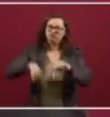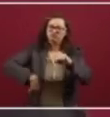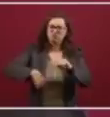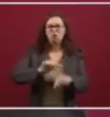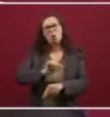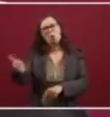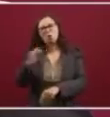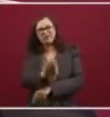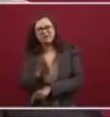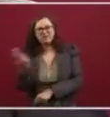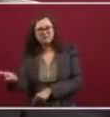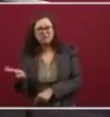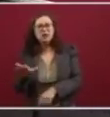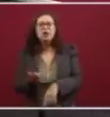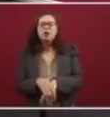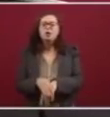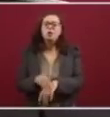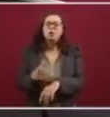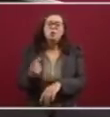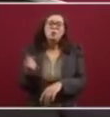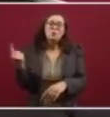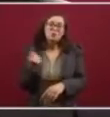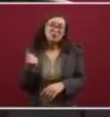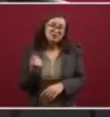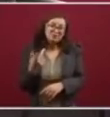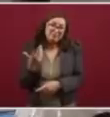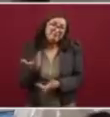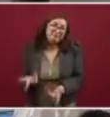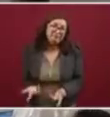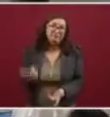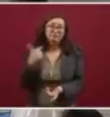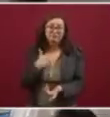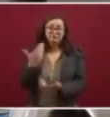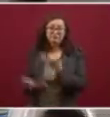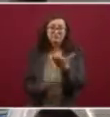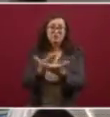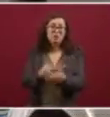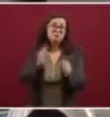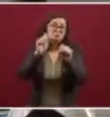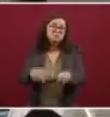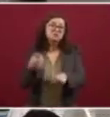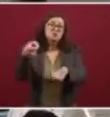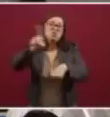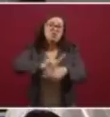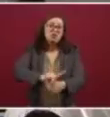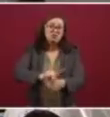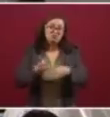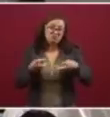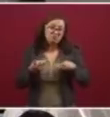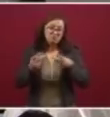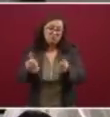yo estoy haciendo que la propuesta de que sea el mismo día? Para no gastar,